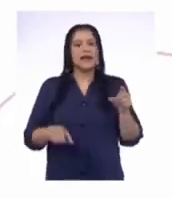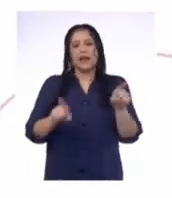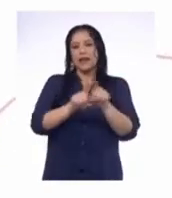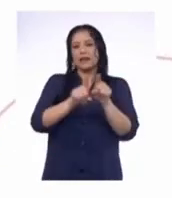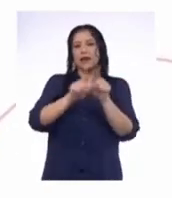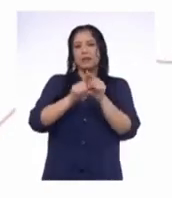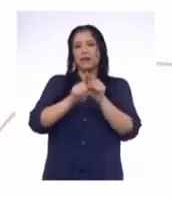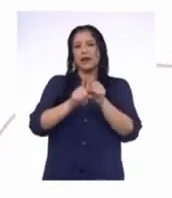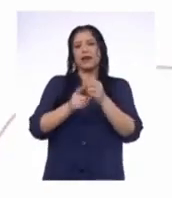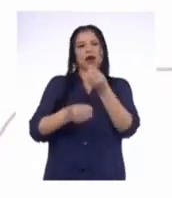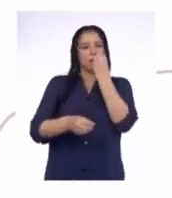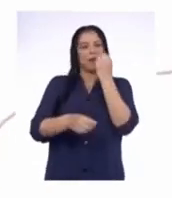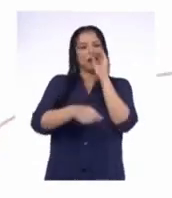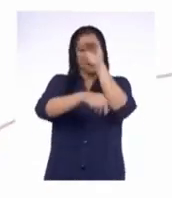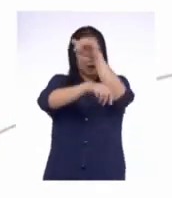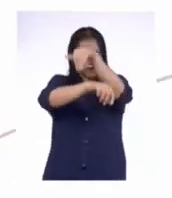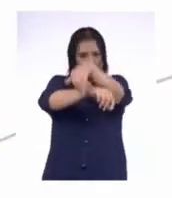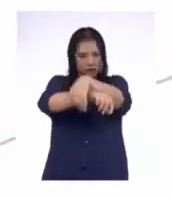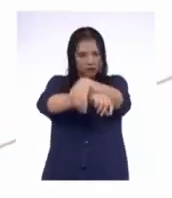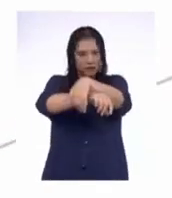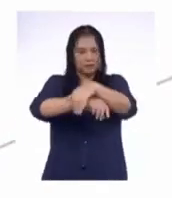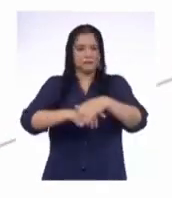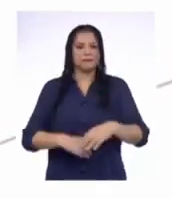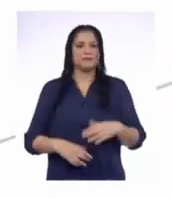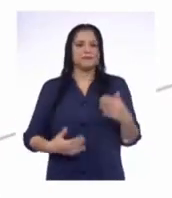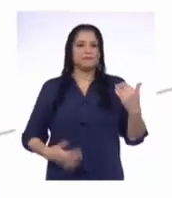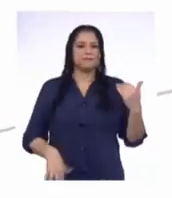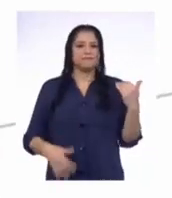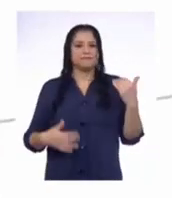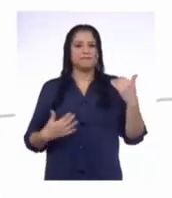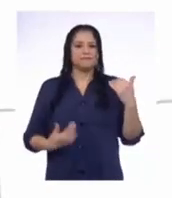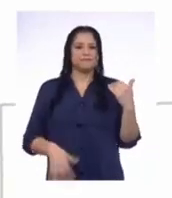Así como en la cena.